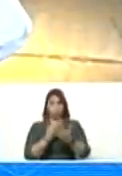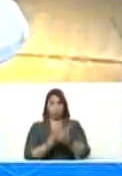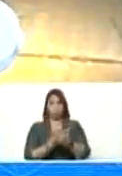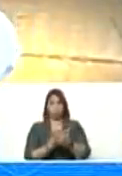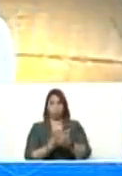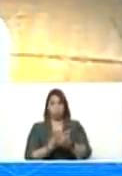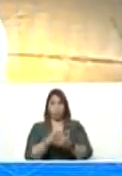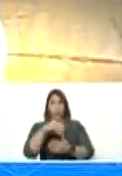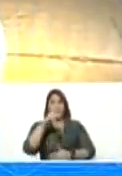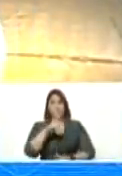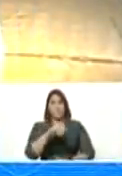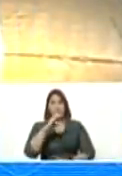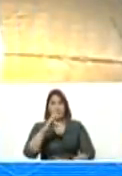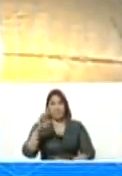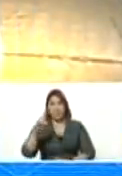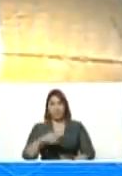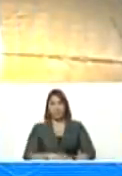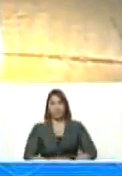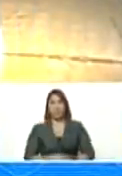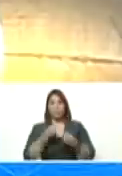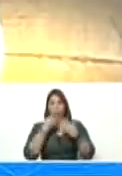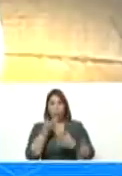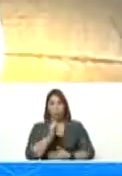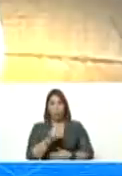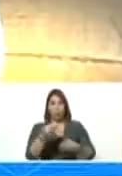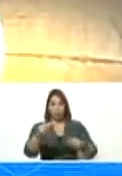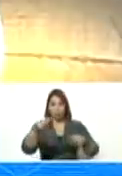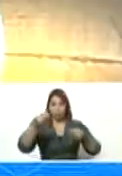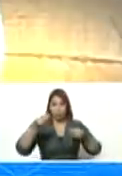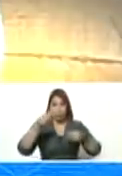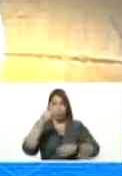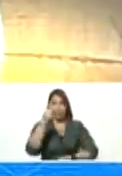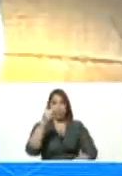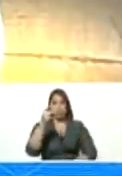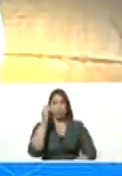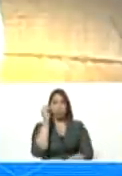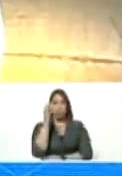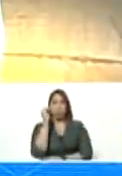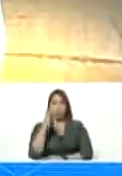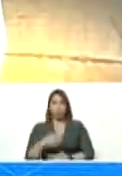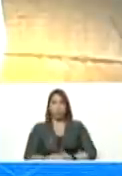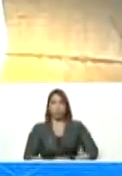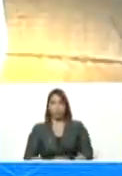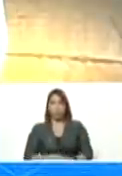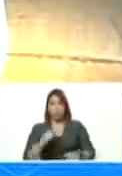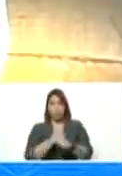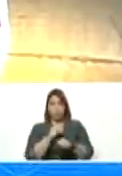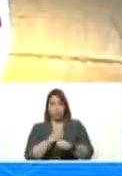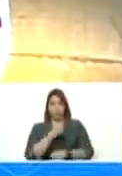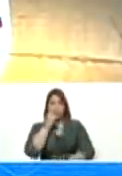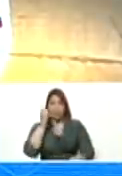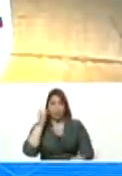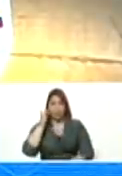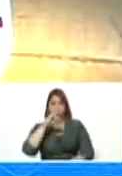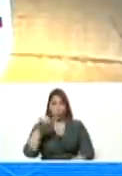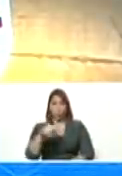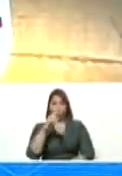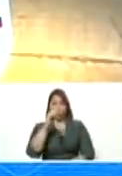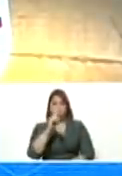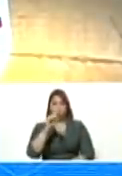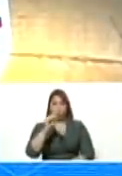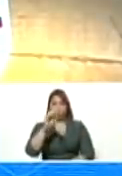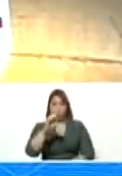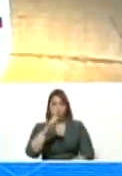Por la PCR. Por la PCR, presidente. Bueno, aquí está. Segundo Congreso de la clase obrera, José Chino